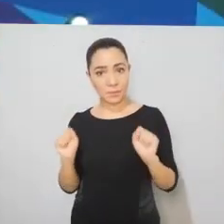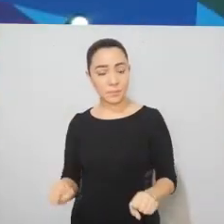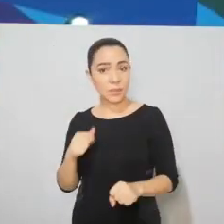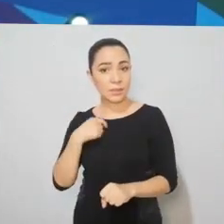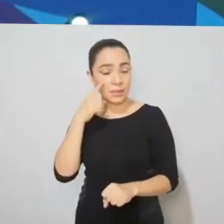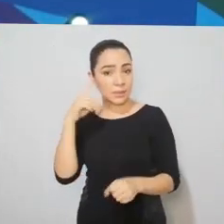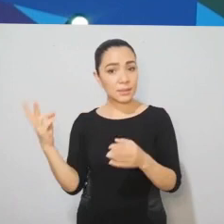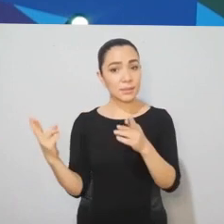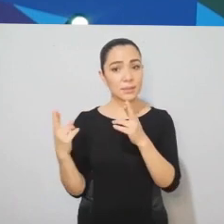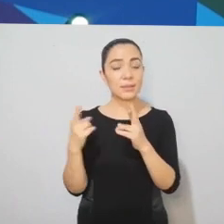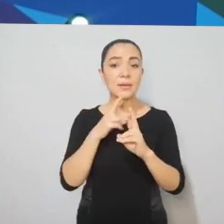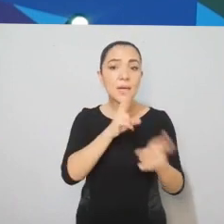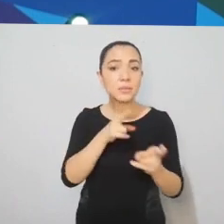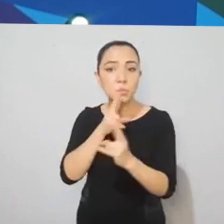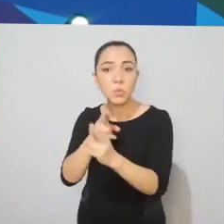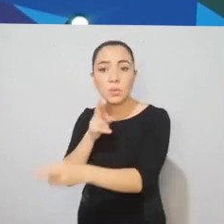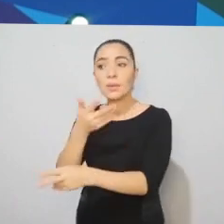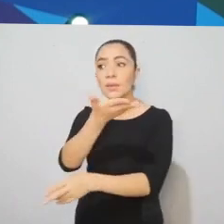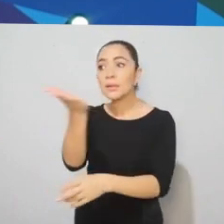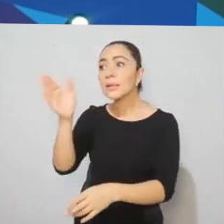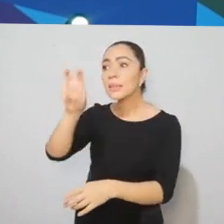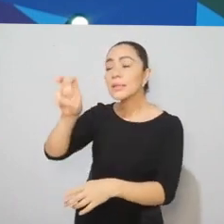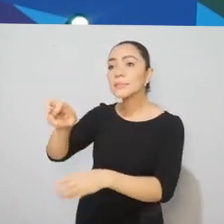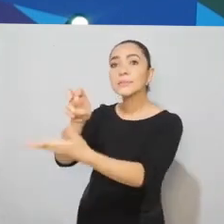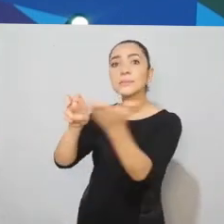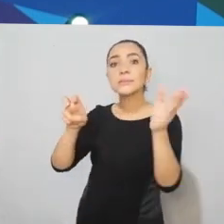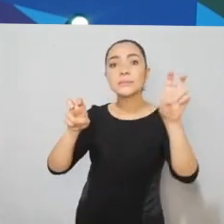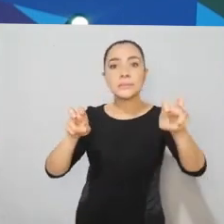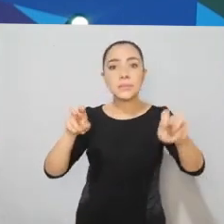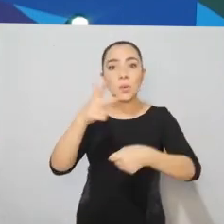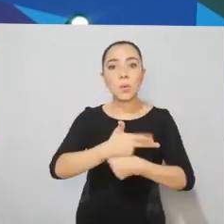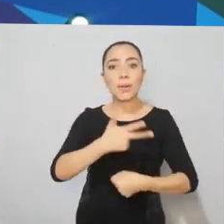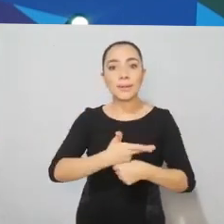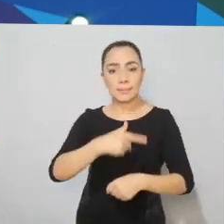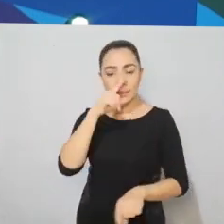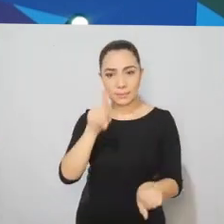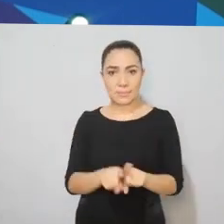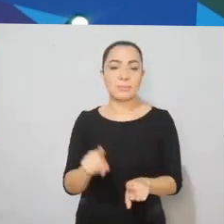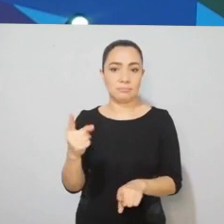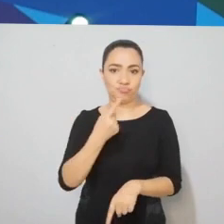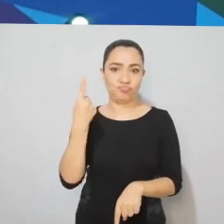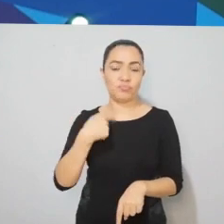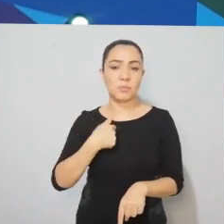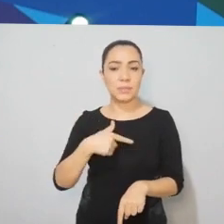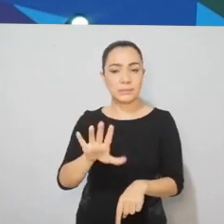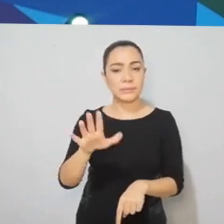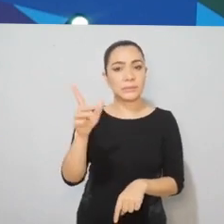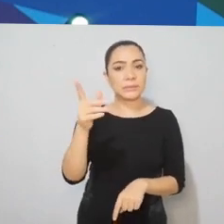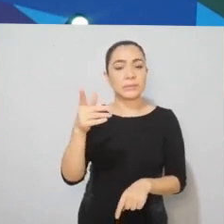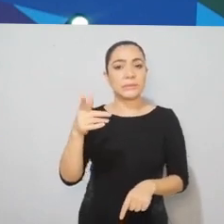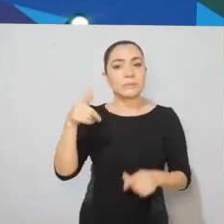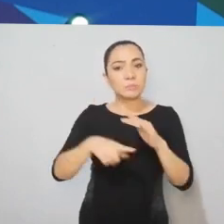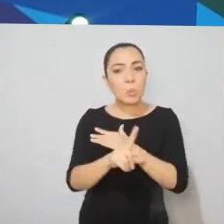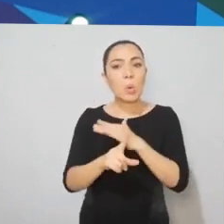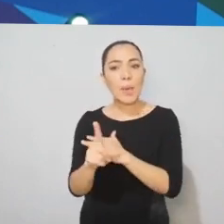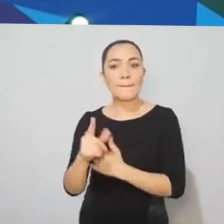que respondan a las necesidades y realidades de nuestro país, sobre todo tomando en cuenta la crisis